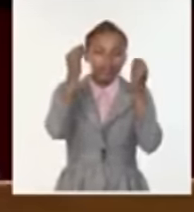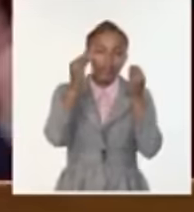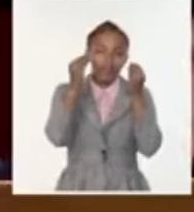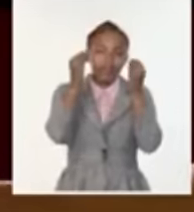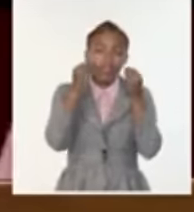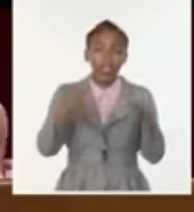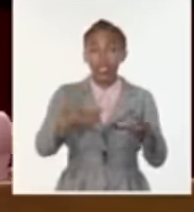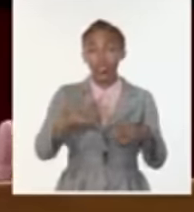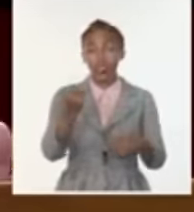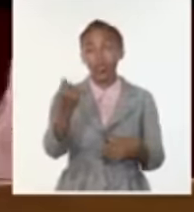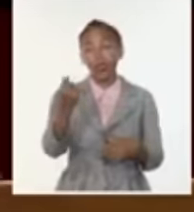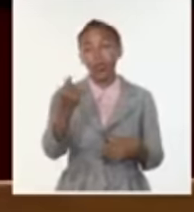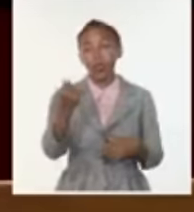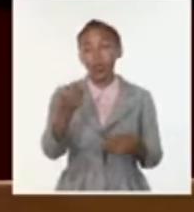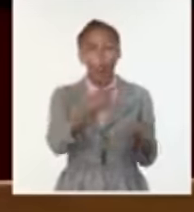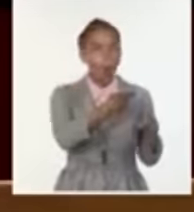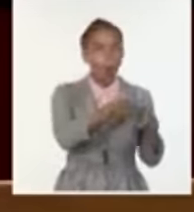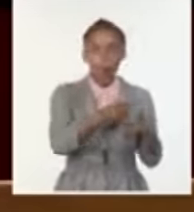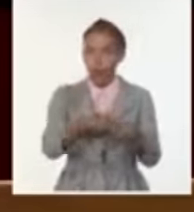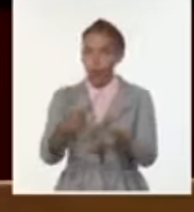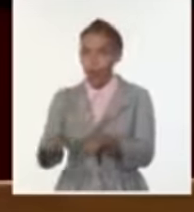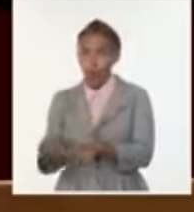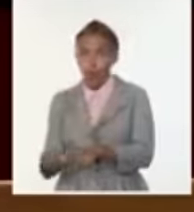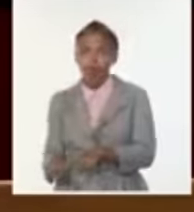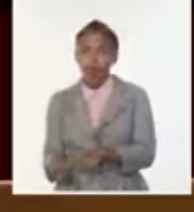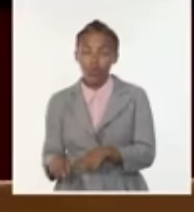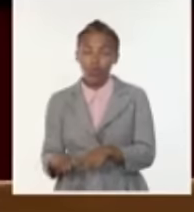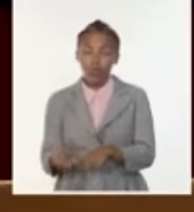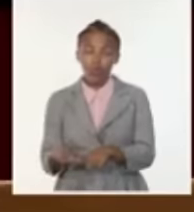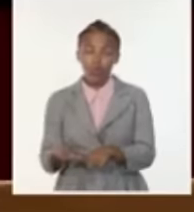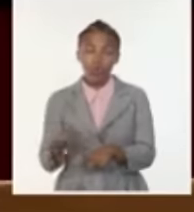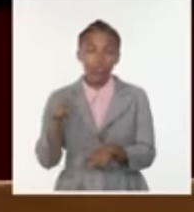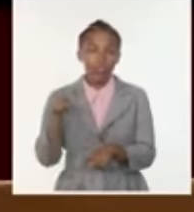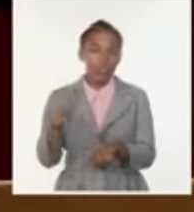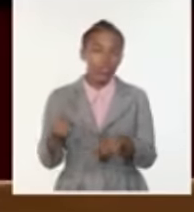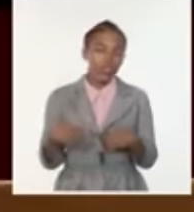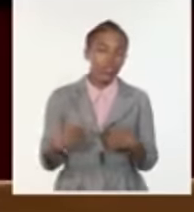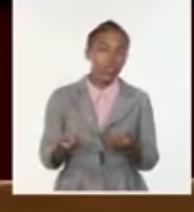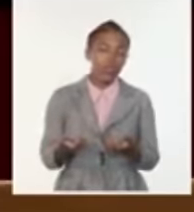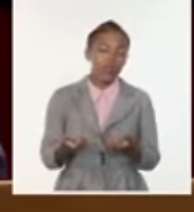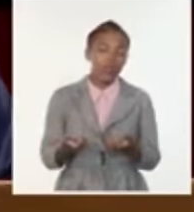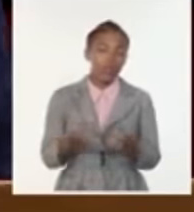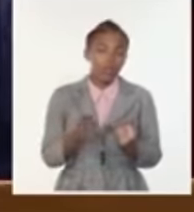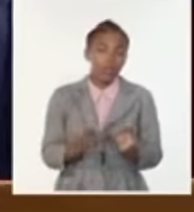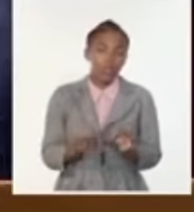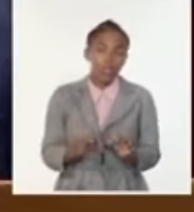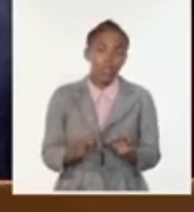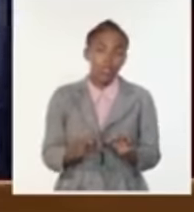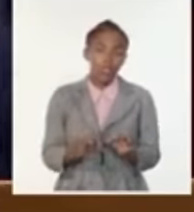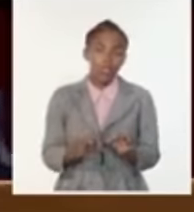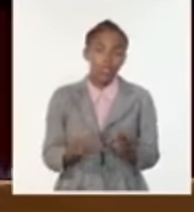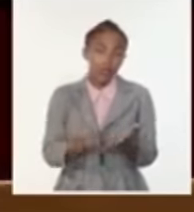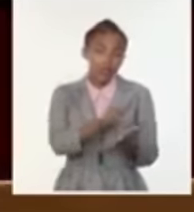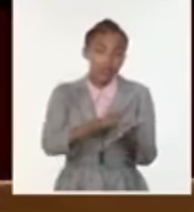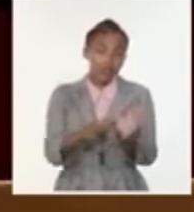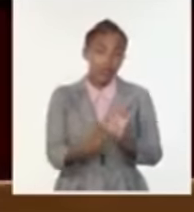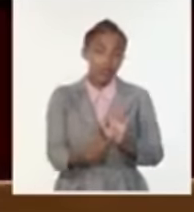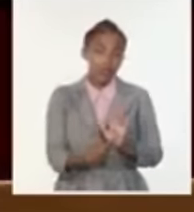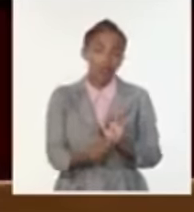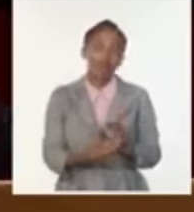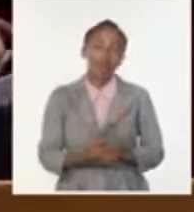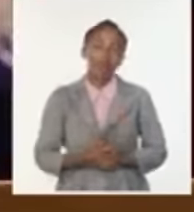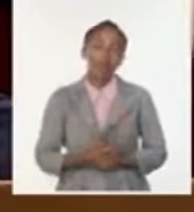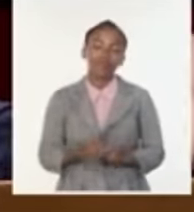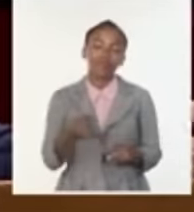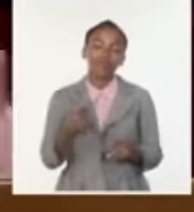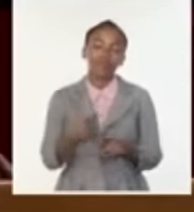de otros productos que pudiéramos incluir en este tipo de medidas. Ahora hay un asunto